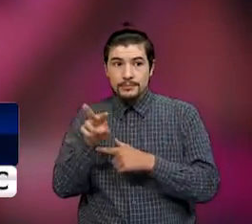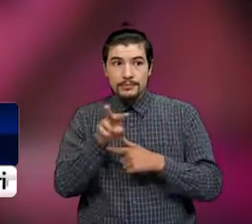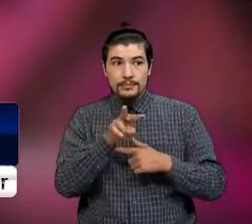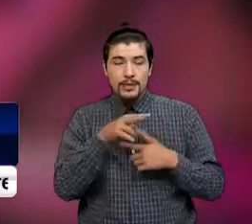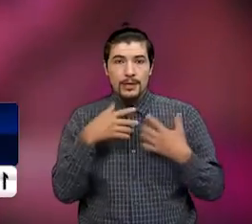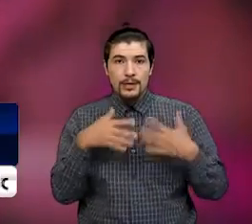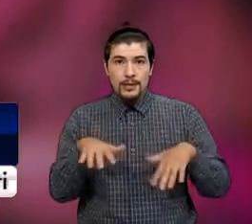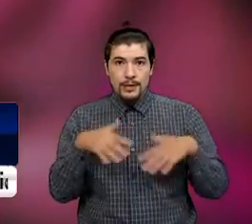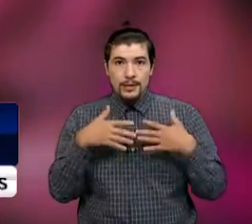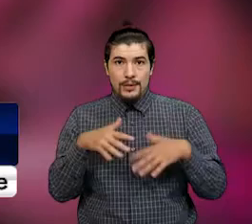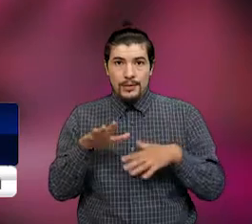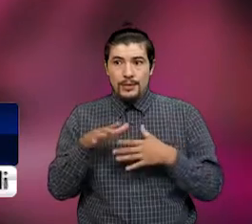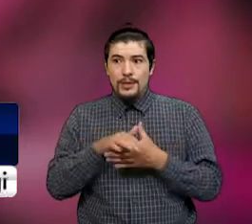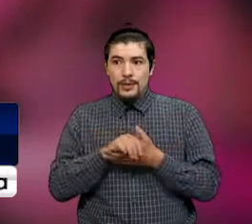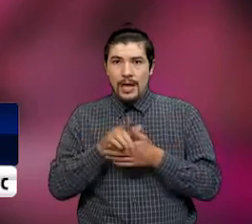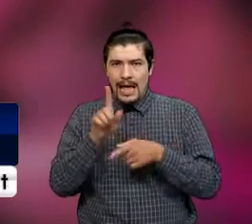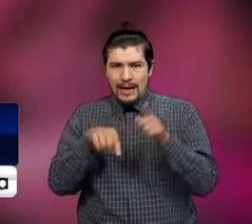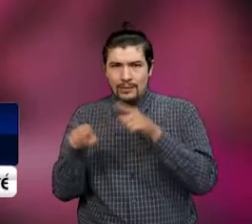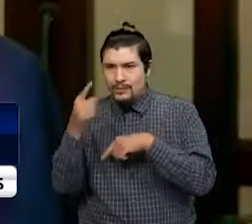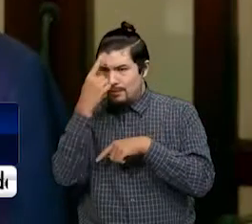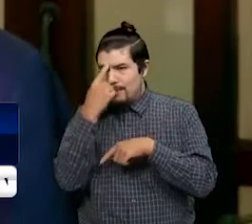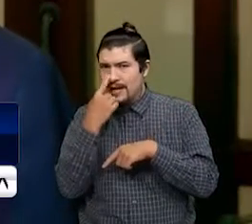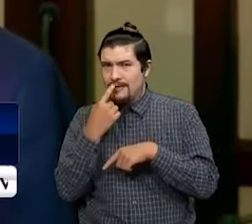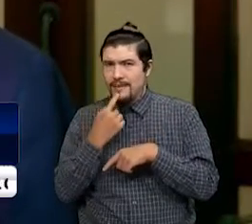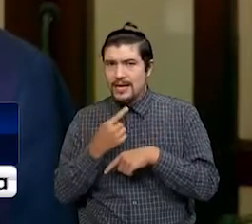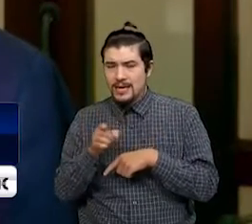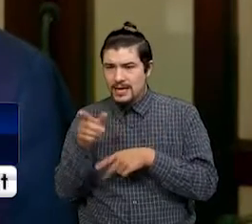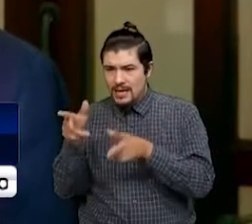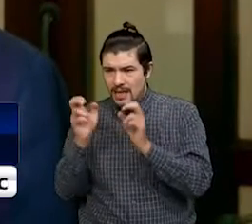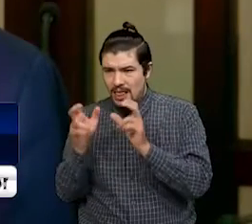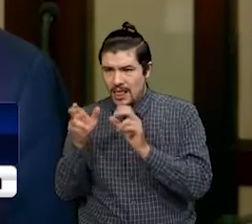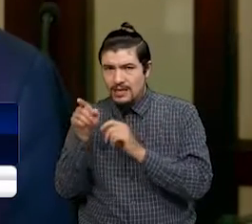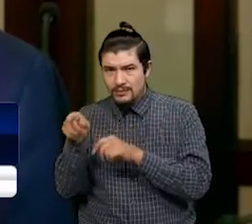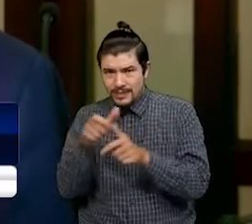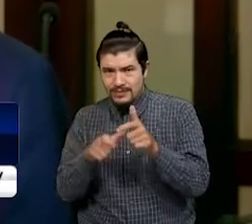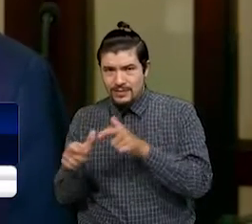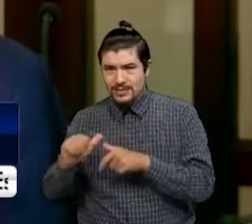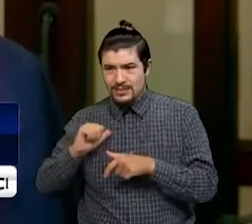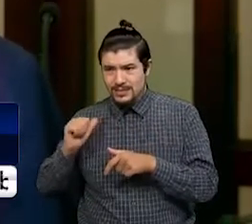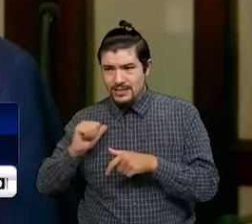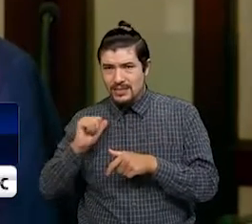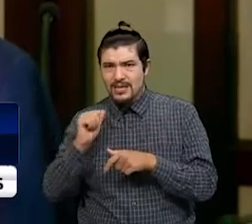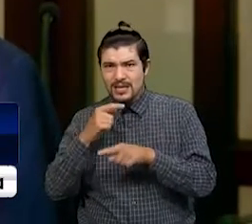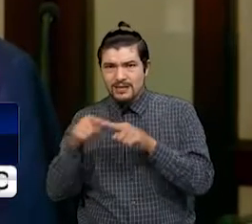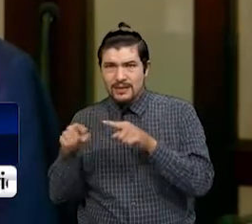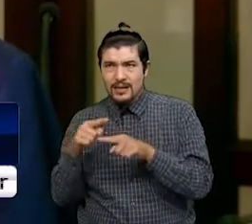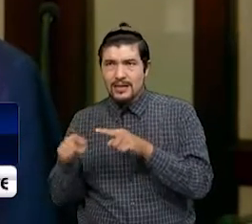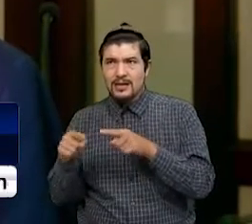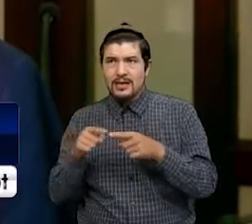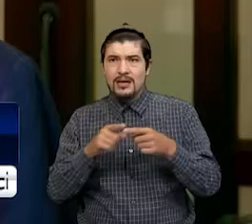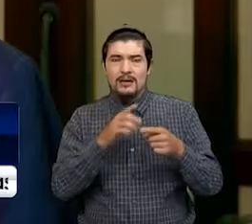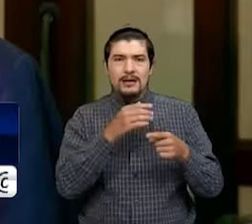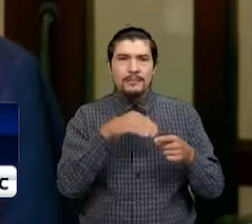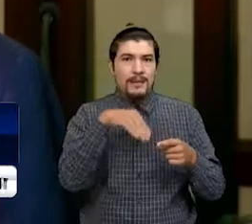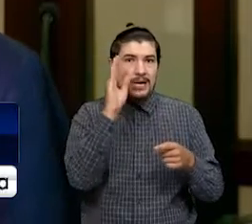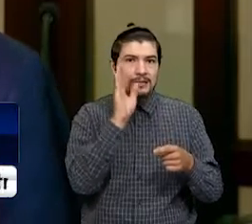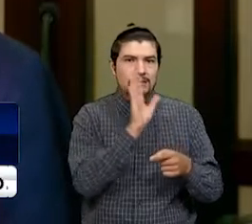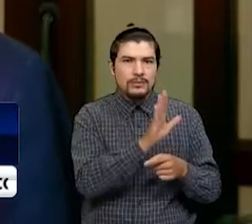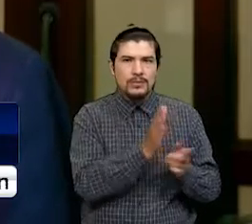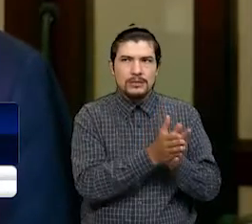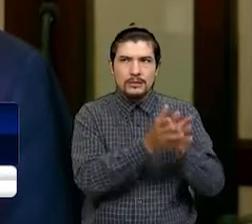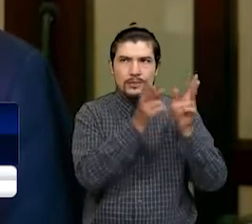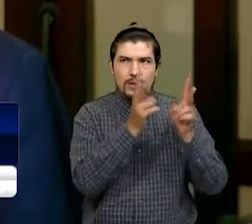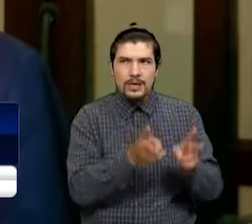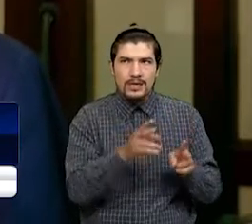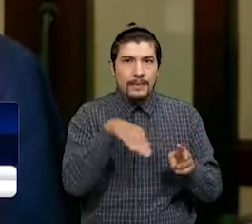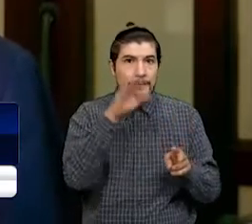de los perfiles que hay de víctimas de la trata, que hay distintos, están en el reporte, el de estudiantes es el que se